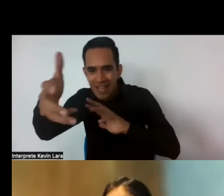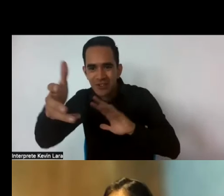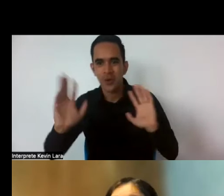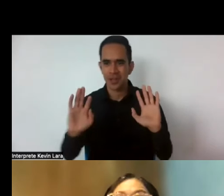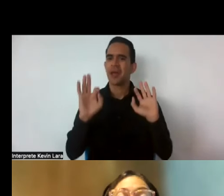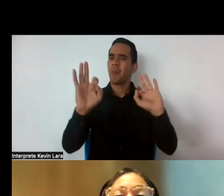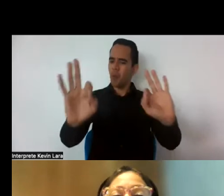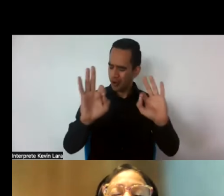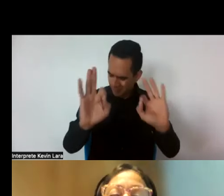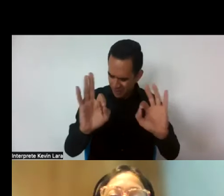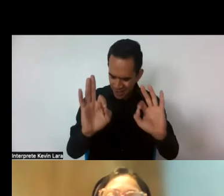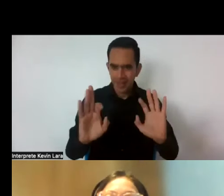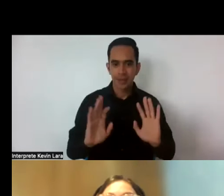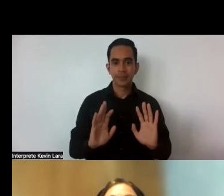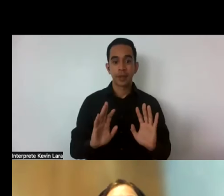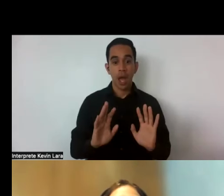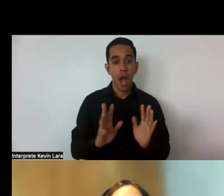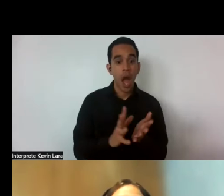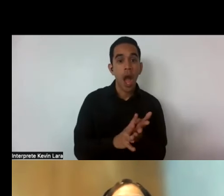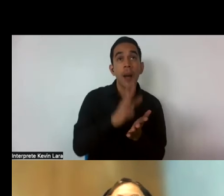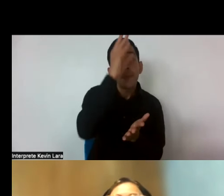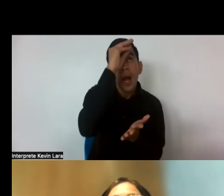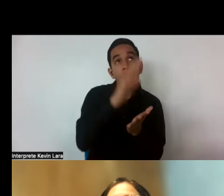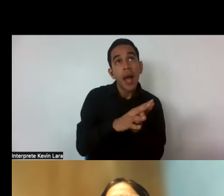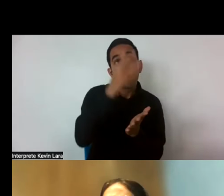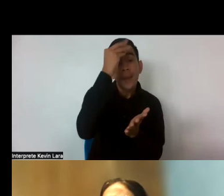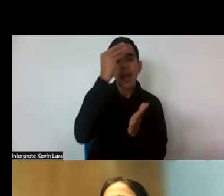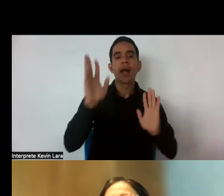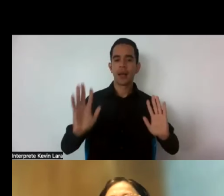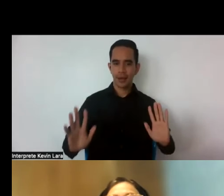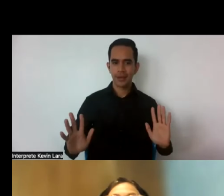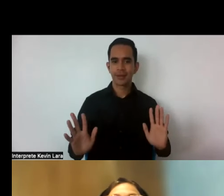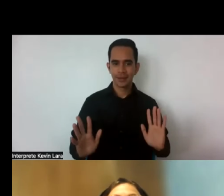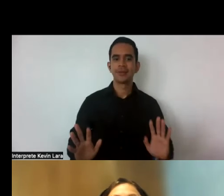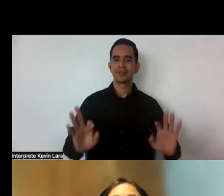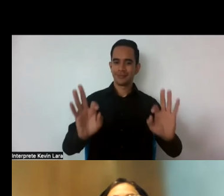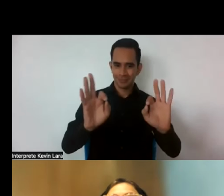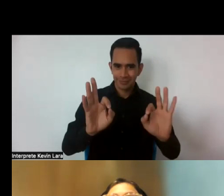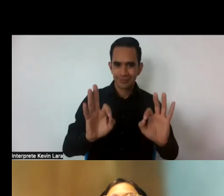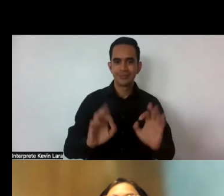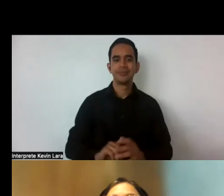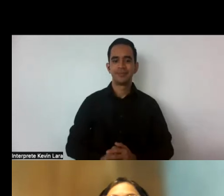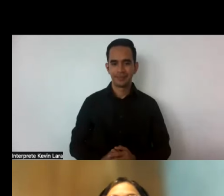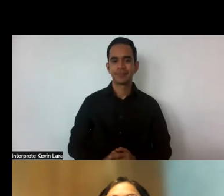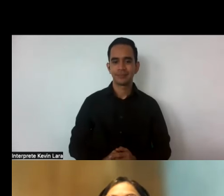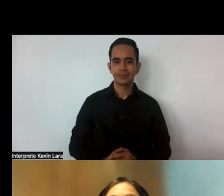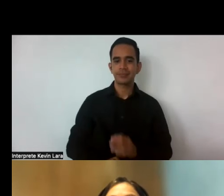Aprendizaje, excelente. Gracias por compartir. A ver, y veamos la última imagen.